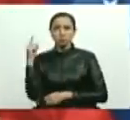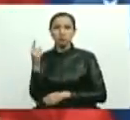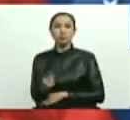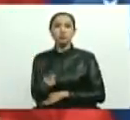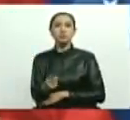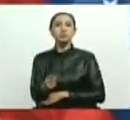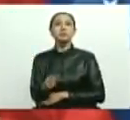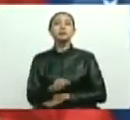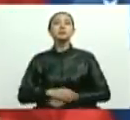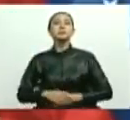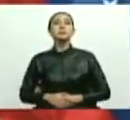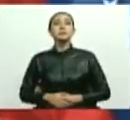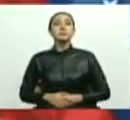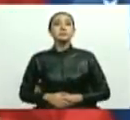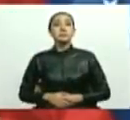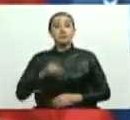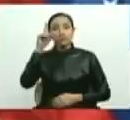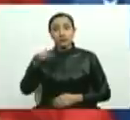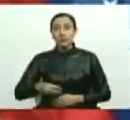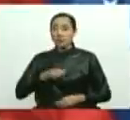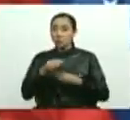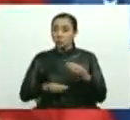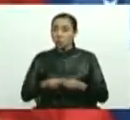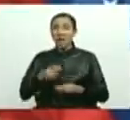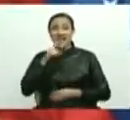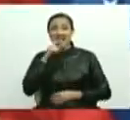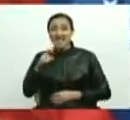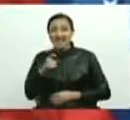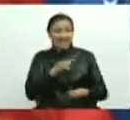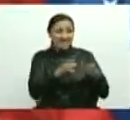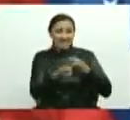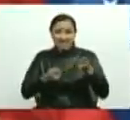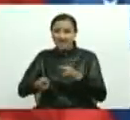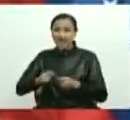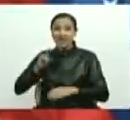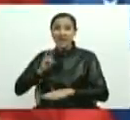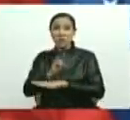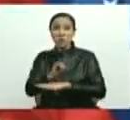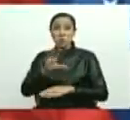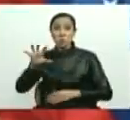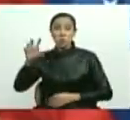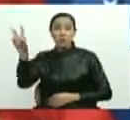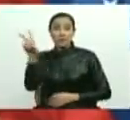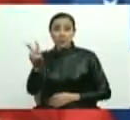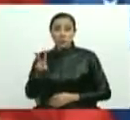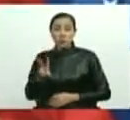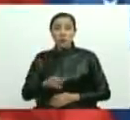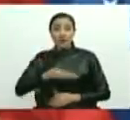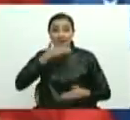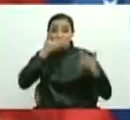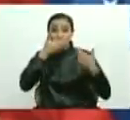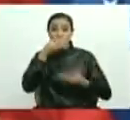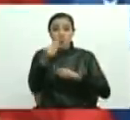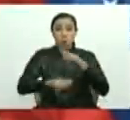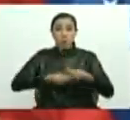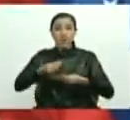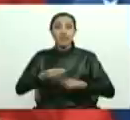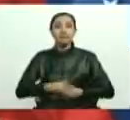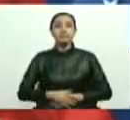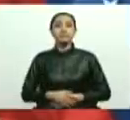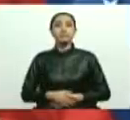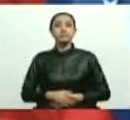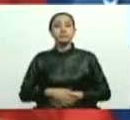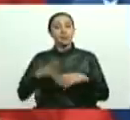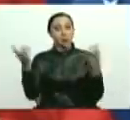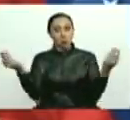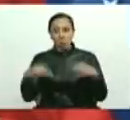e imputados por los delitos de promoción al odio, traición a la patria y terrorismo, acordándose medida